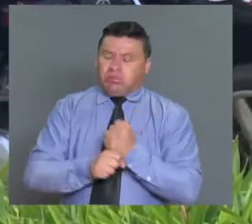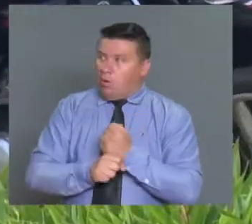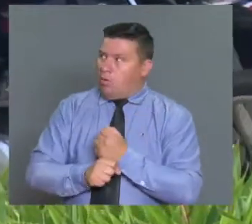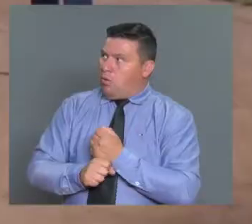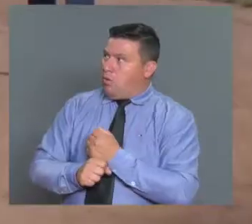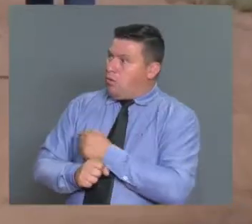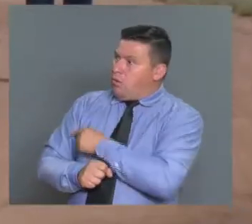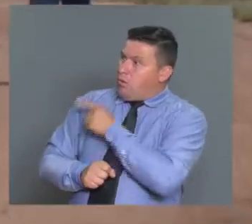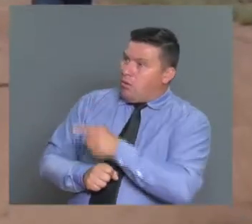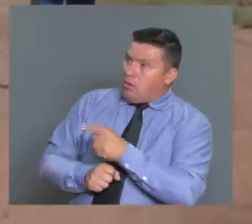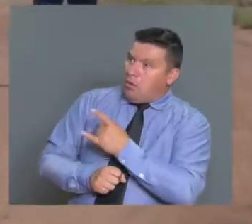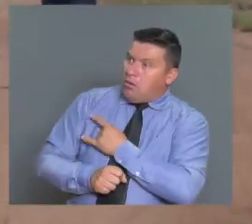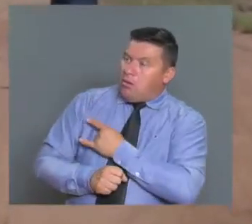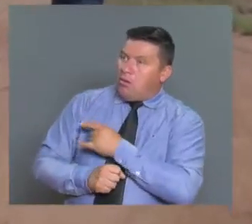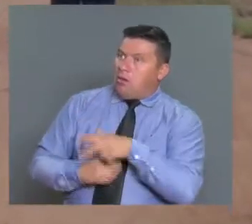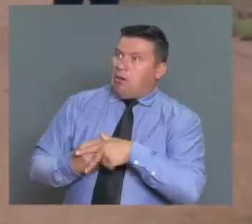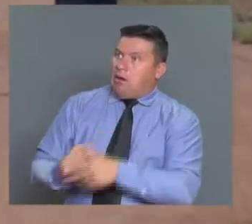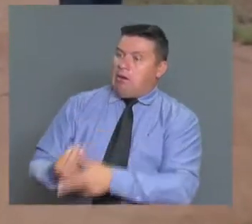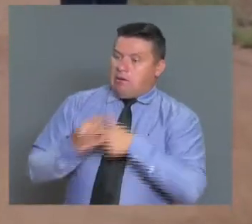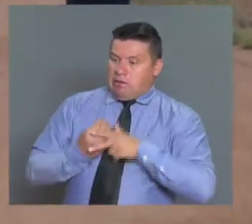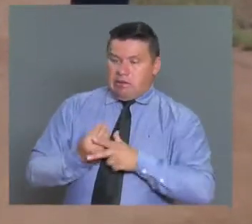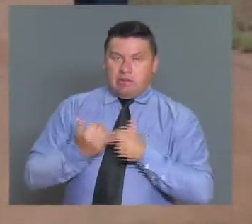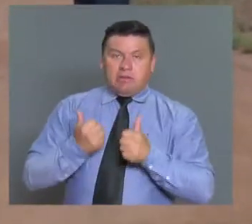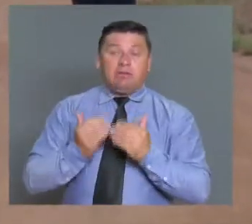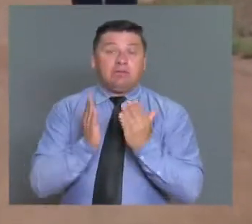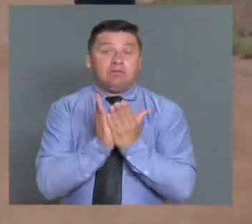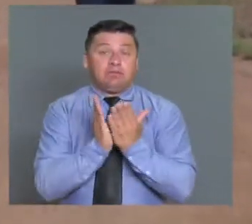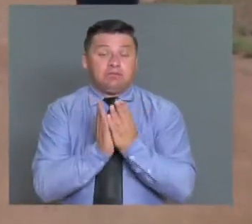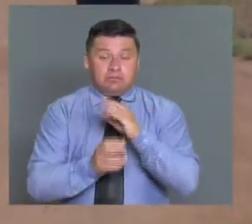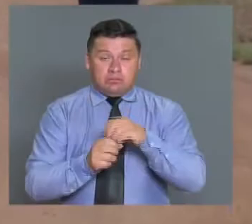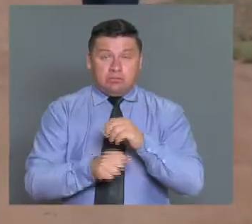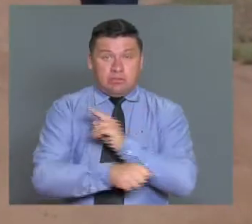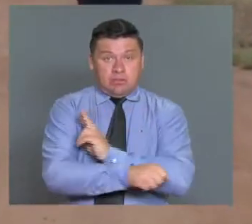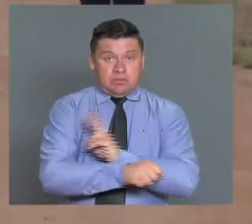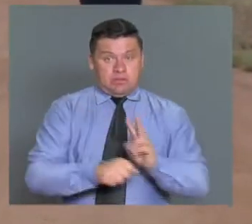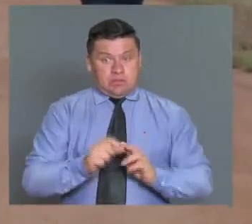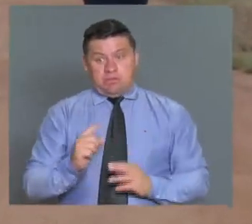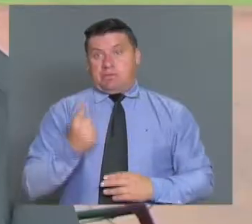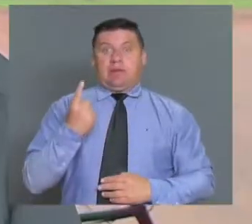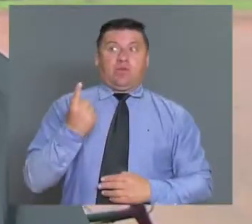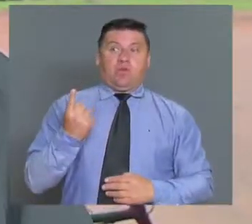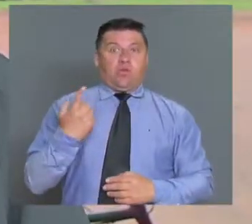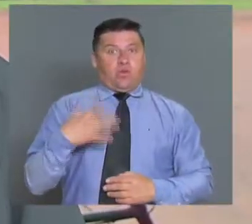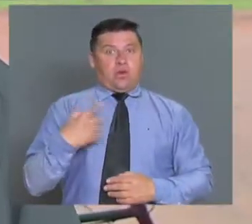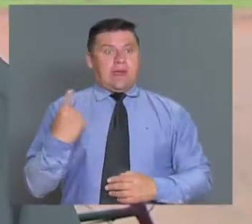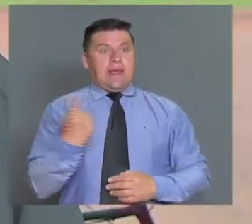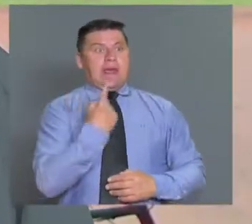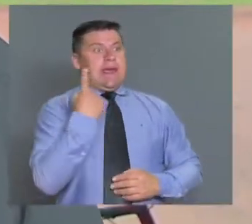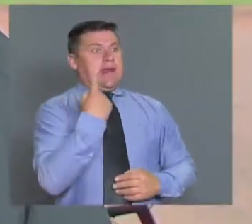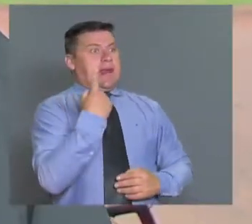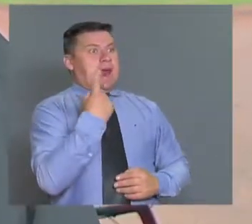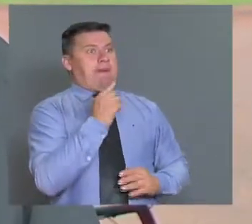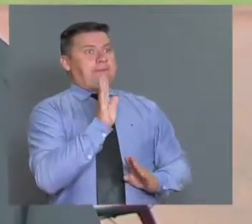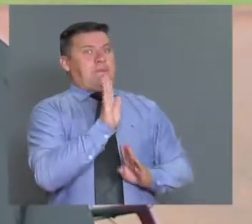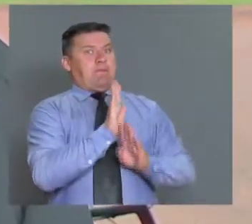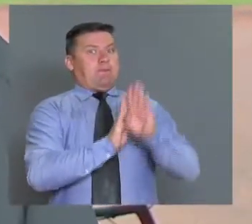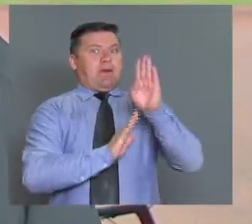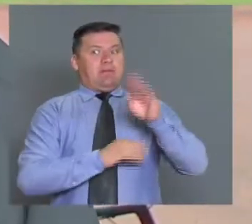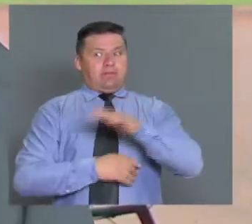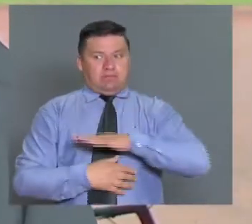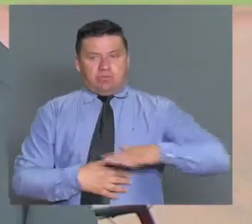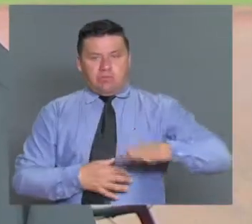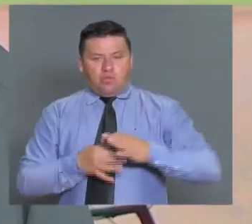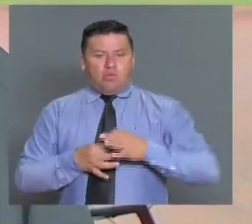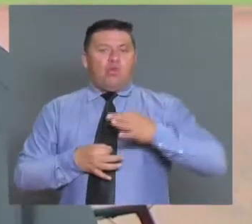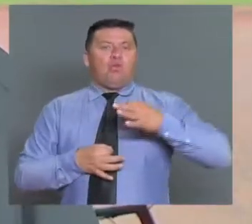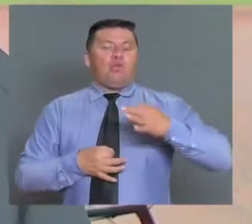herramienta fundamental para avanzar. La educación del Bichada ha sido la pionera para que se generen núcleos poblacionales. Por ende, este